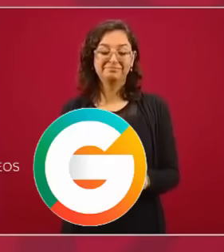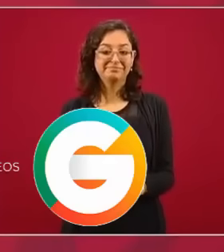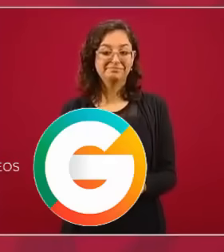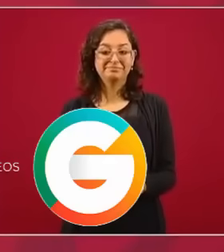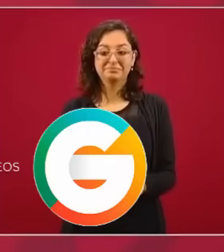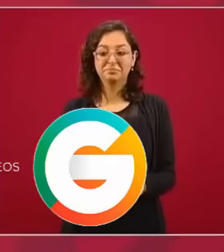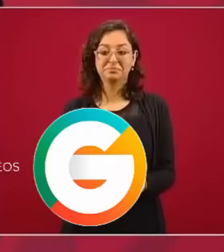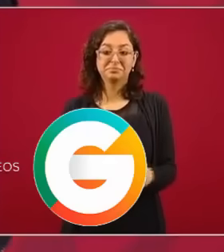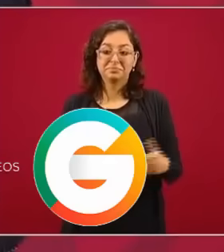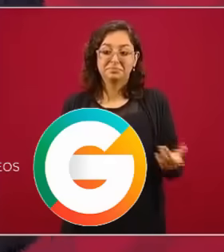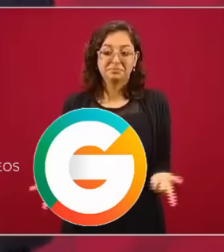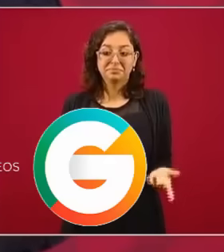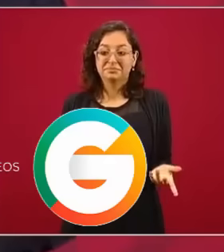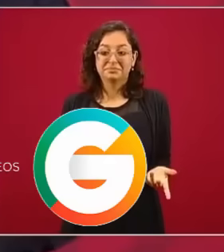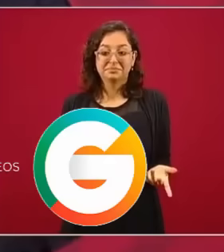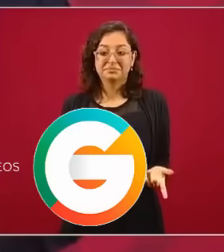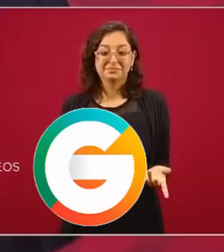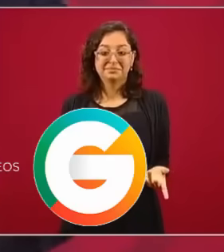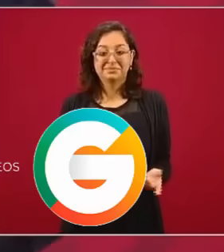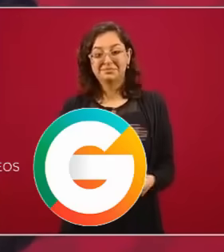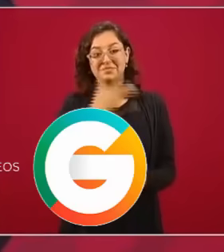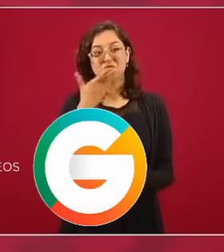El conservadurismo